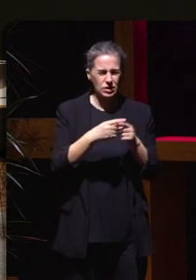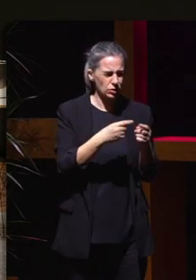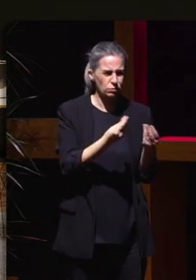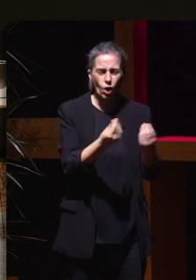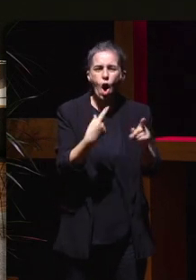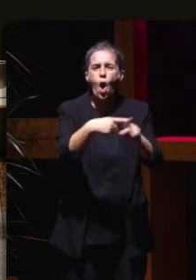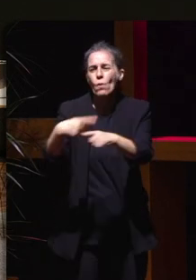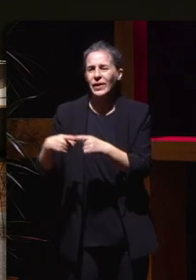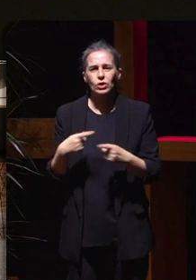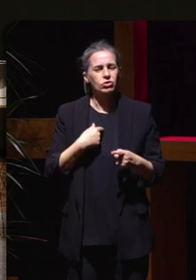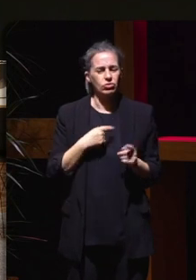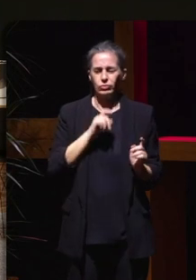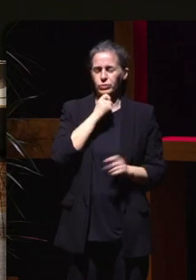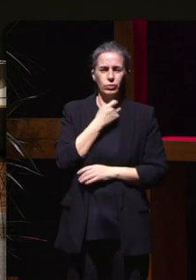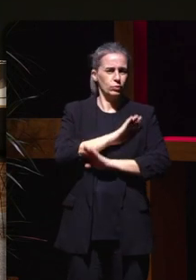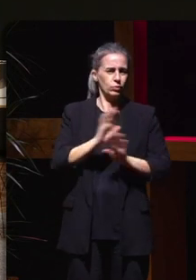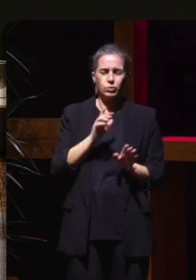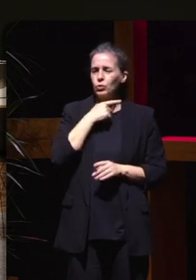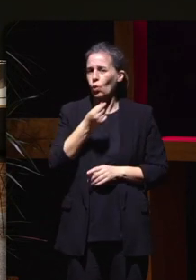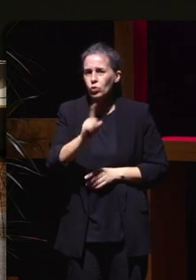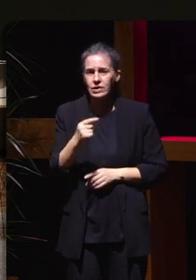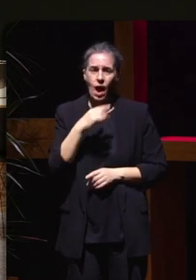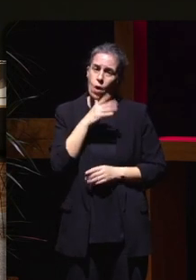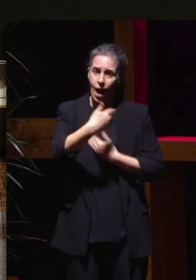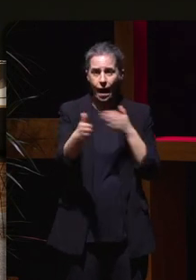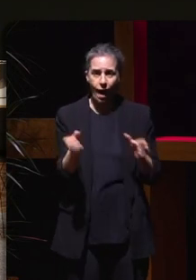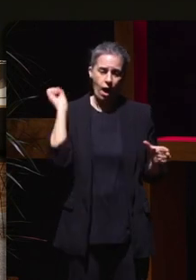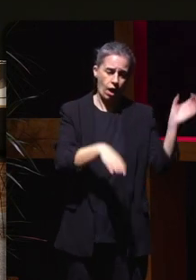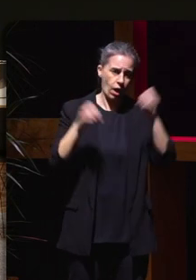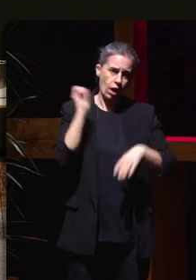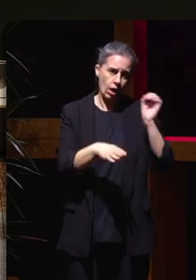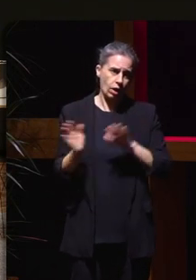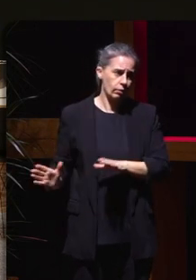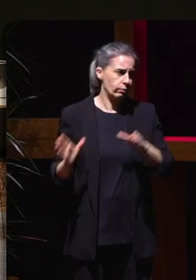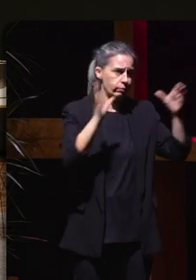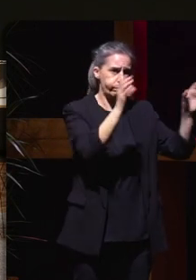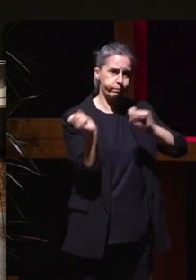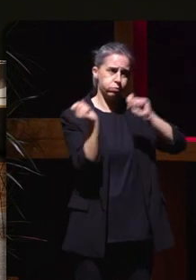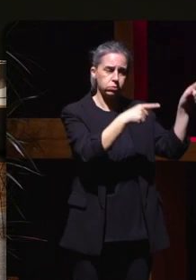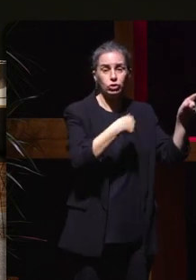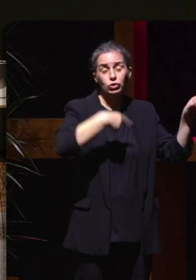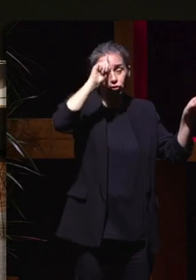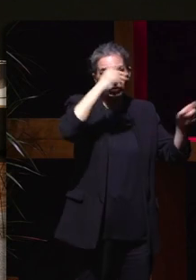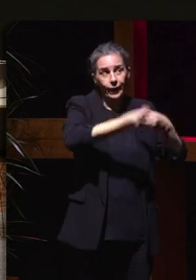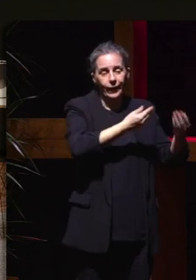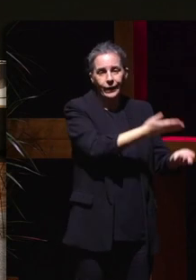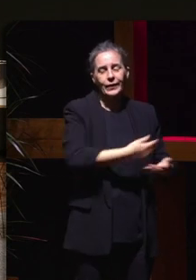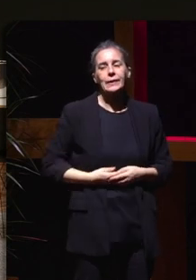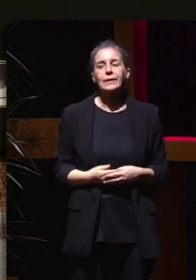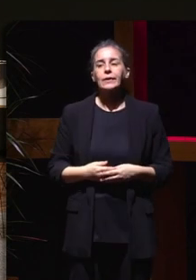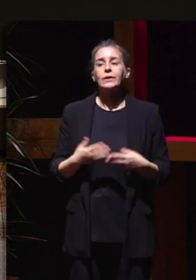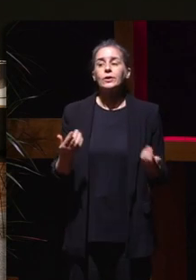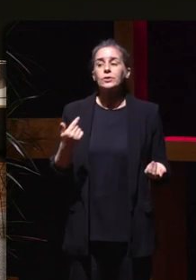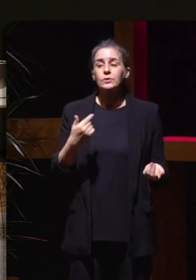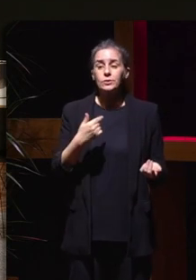porque siguen metidas en caixas y no sé qué hacer con ellas ocaso que voy a contar vos